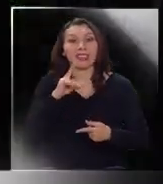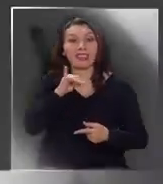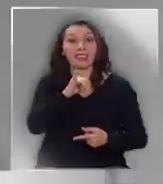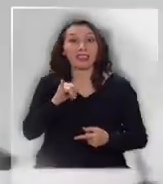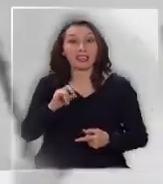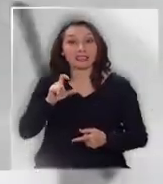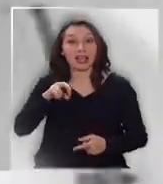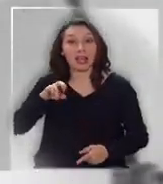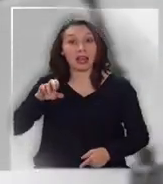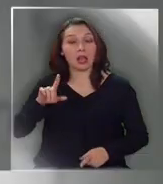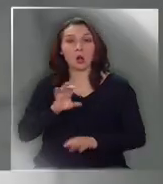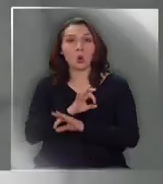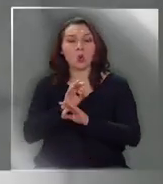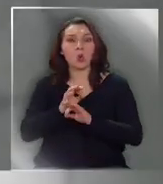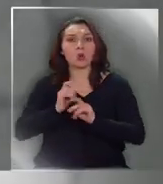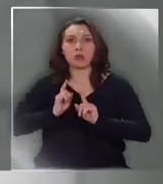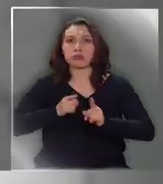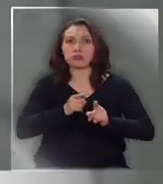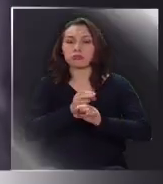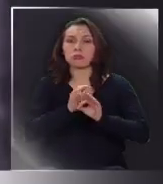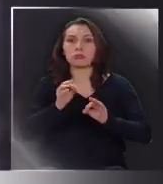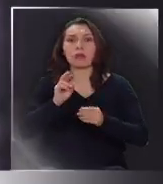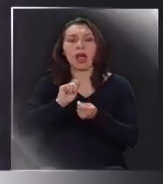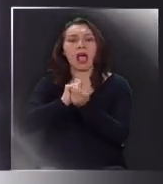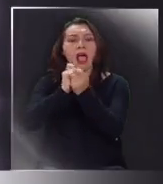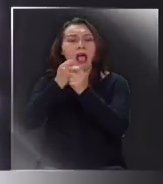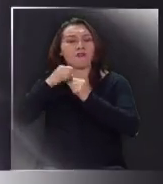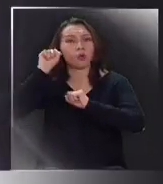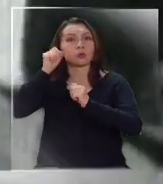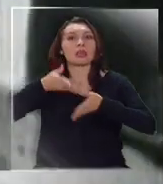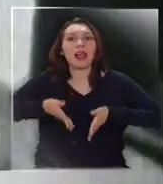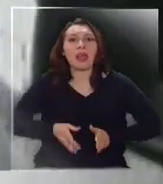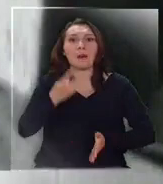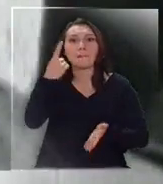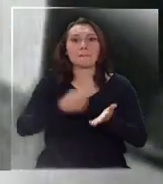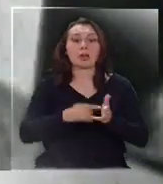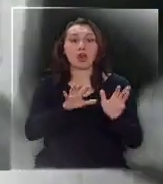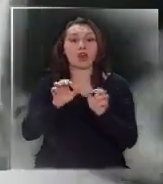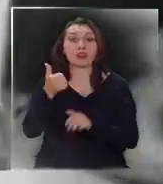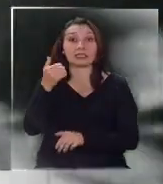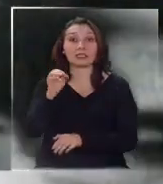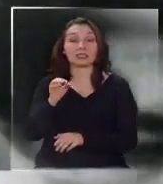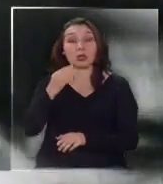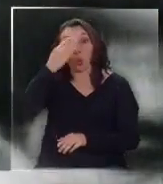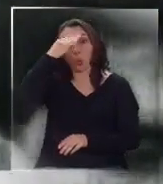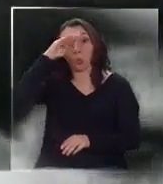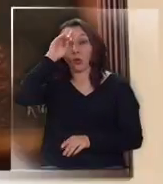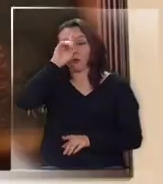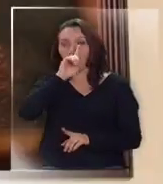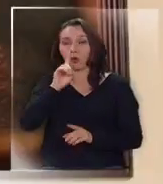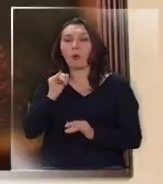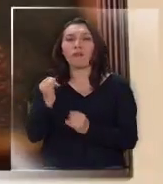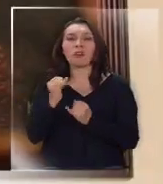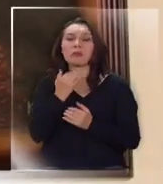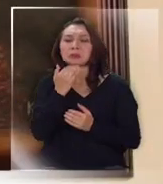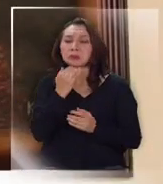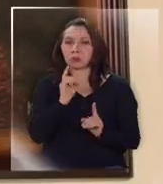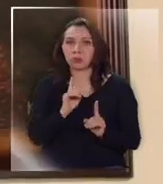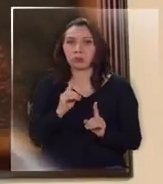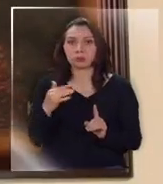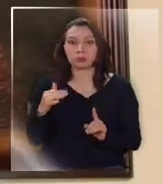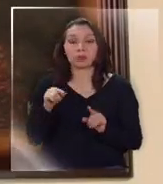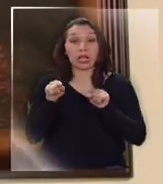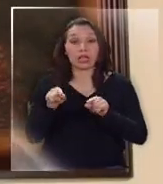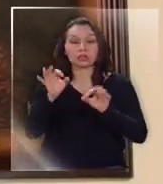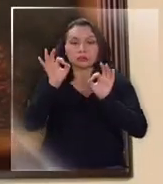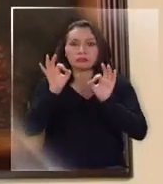Díaz-Canel no combatió en la revolución, nació en 1960. Que para Cuba no es solo un dato. Y eso marca